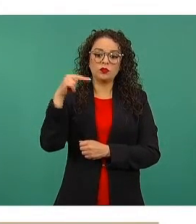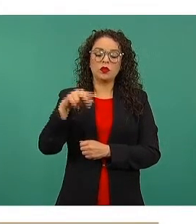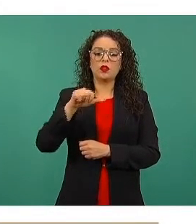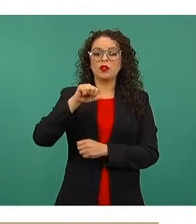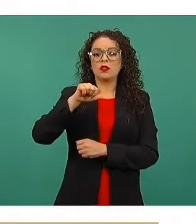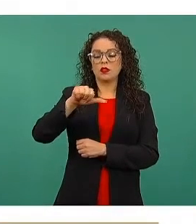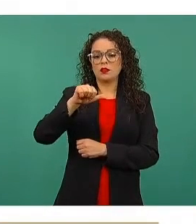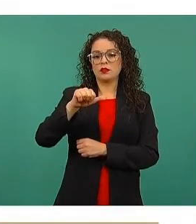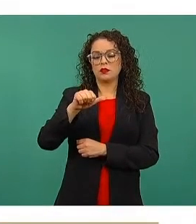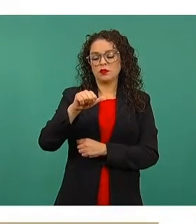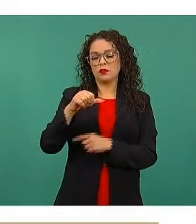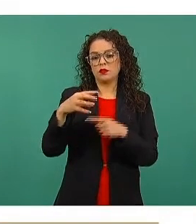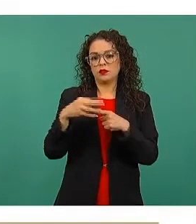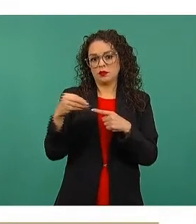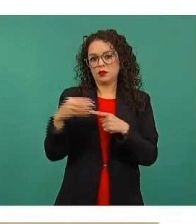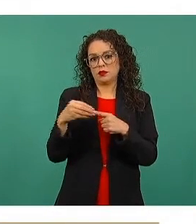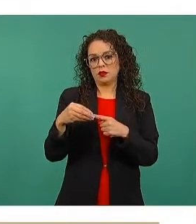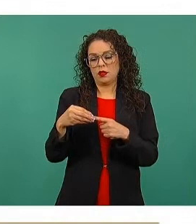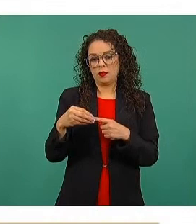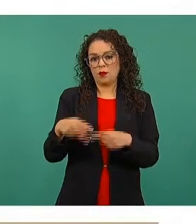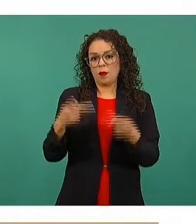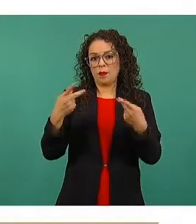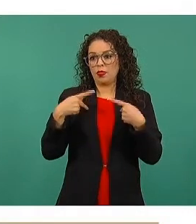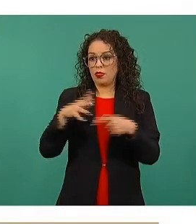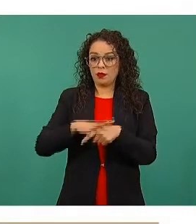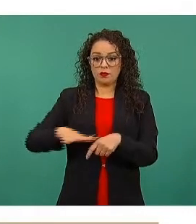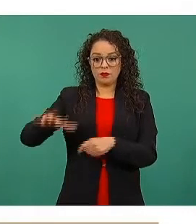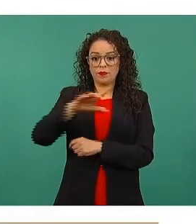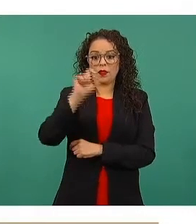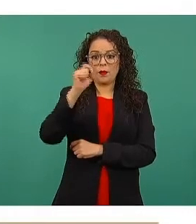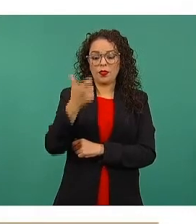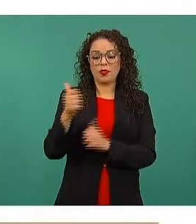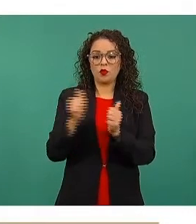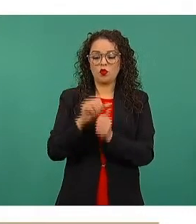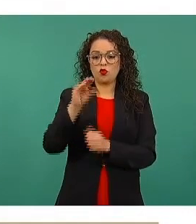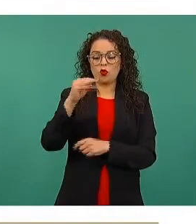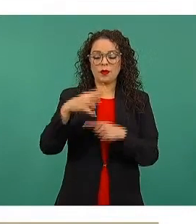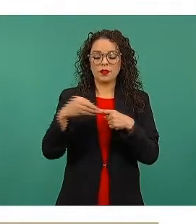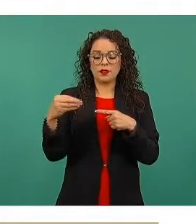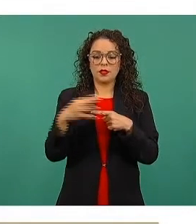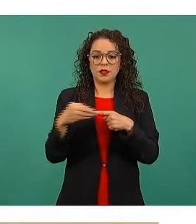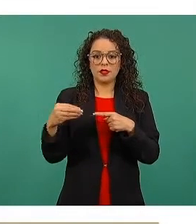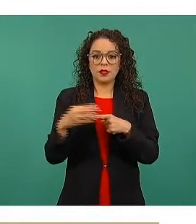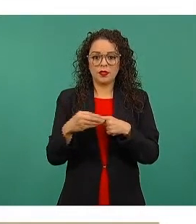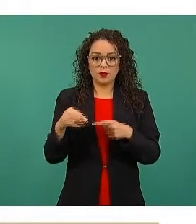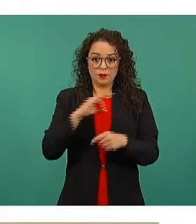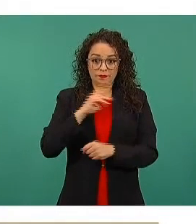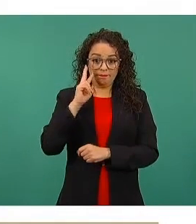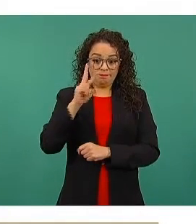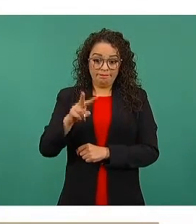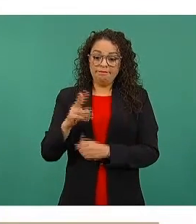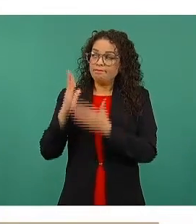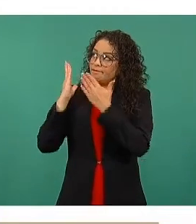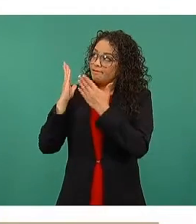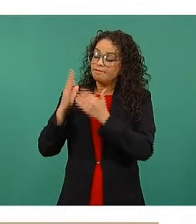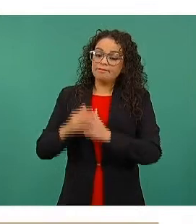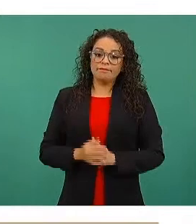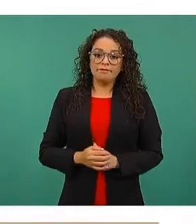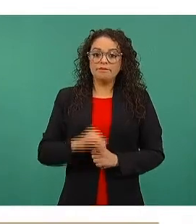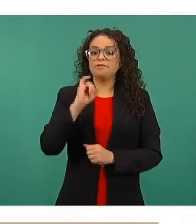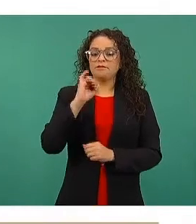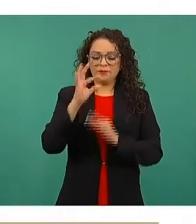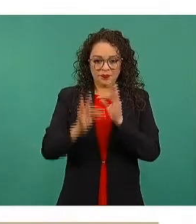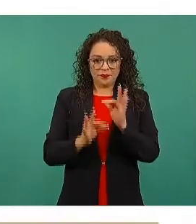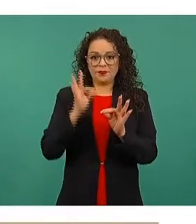16 centavos, con un precio al público de 20 pesos con 90 centavos. Ahí sí el incentivo llega al tanque de